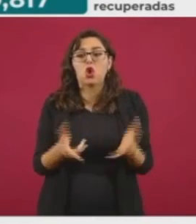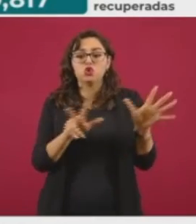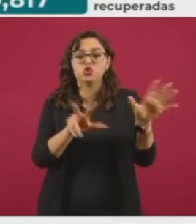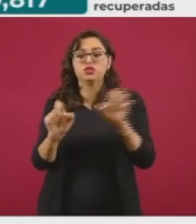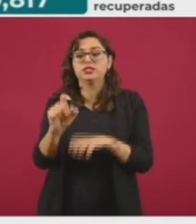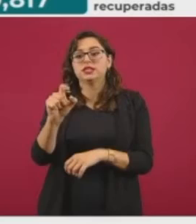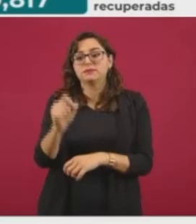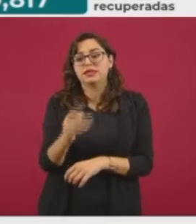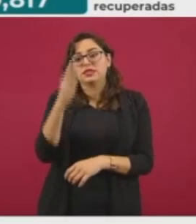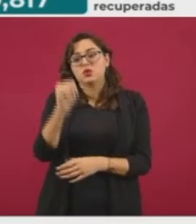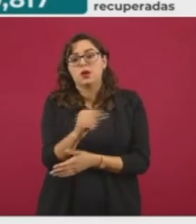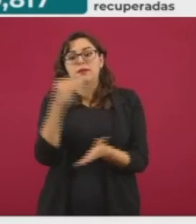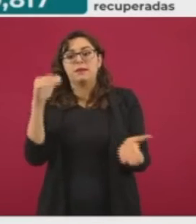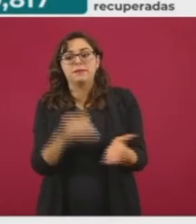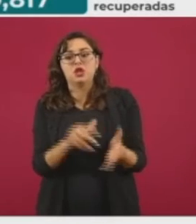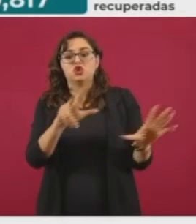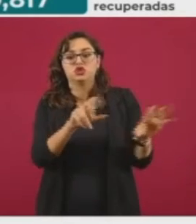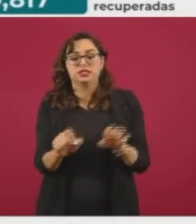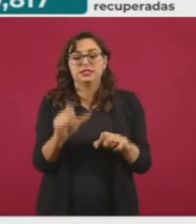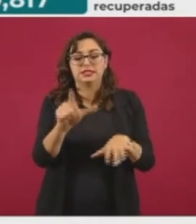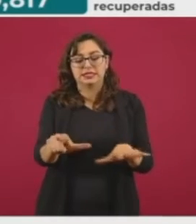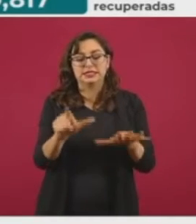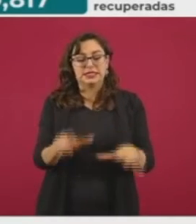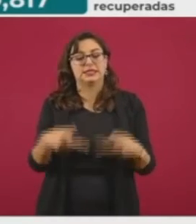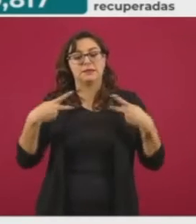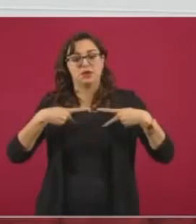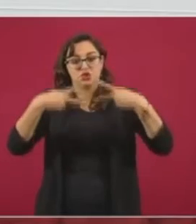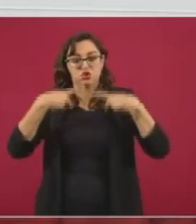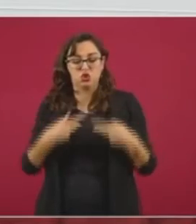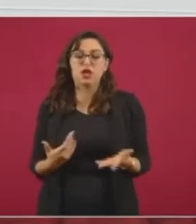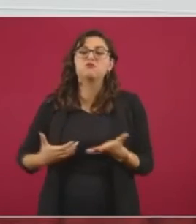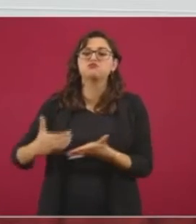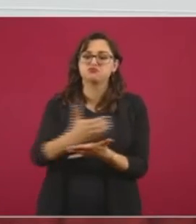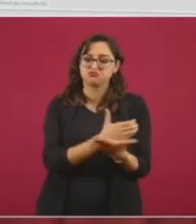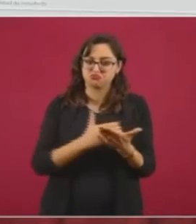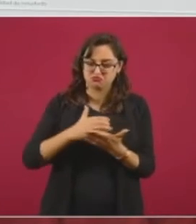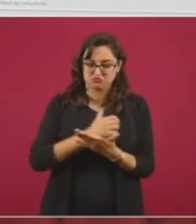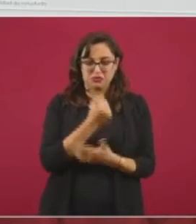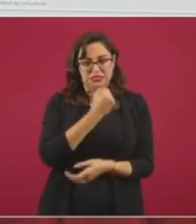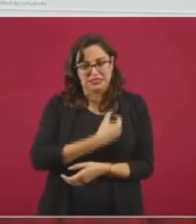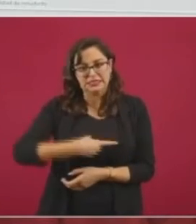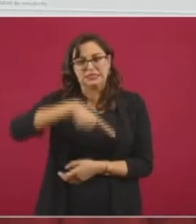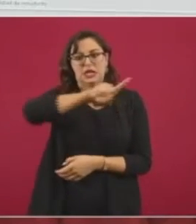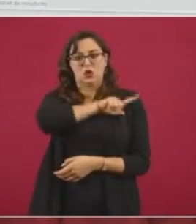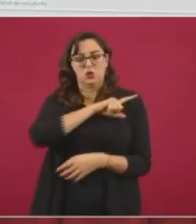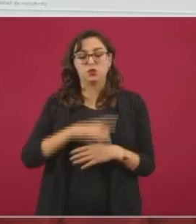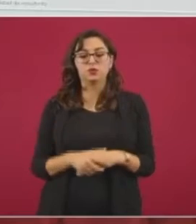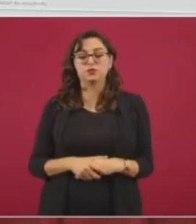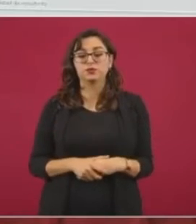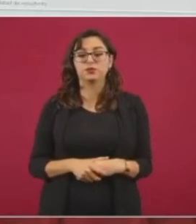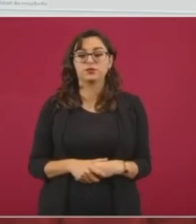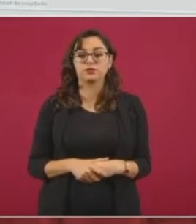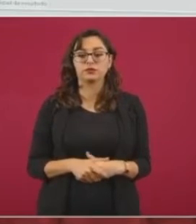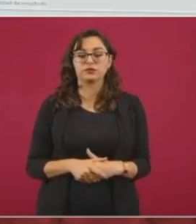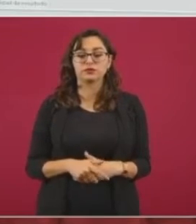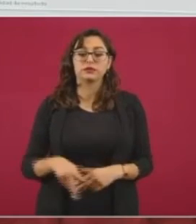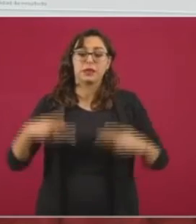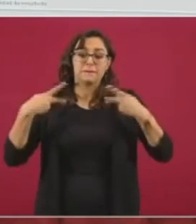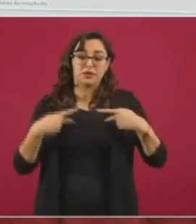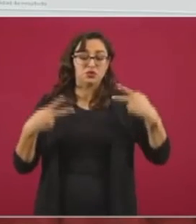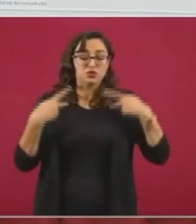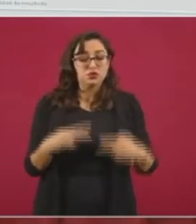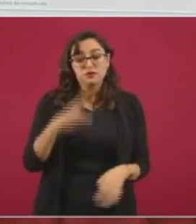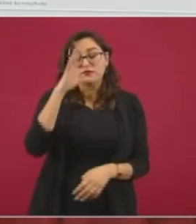829.817 personas se estima han recuperado su salud y se han registrado en el Sistema Nacional. La curva epidémica sobre